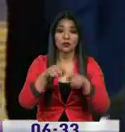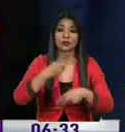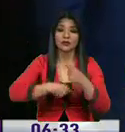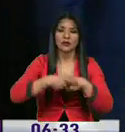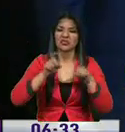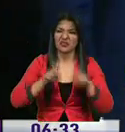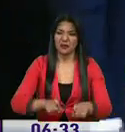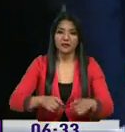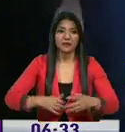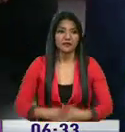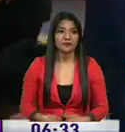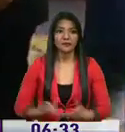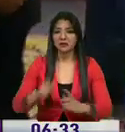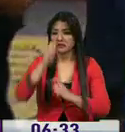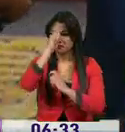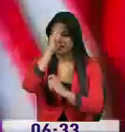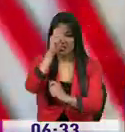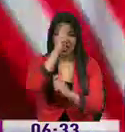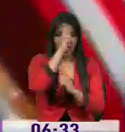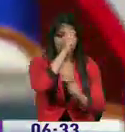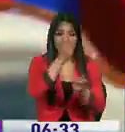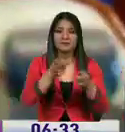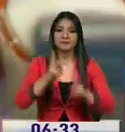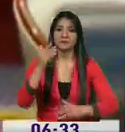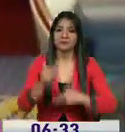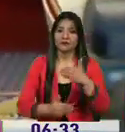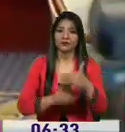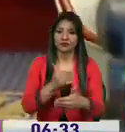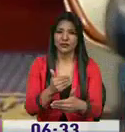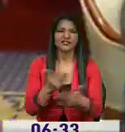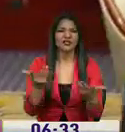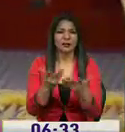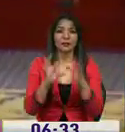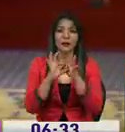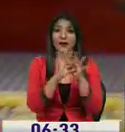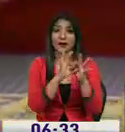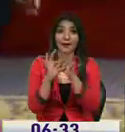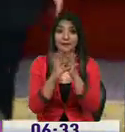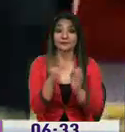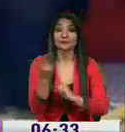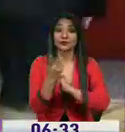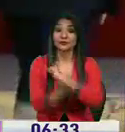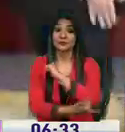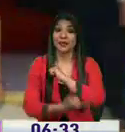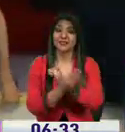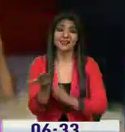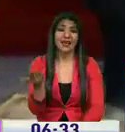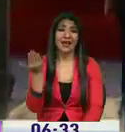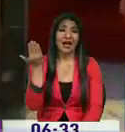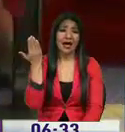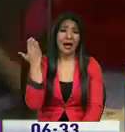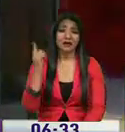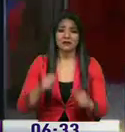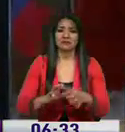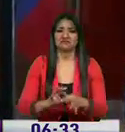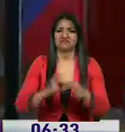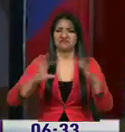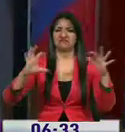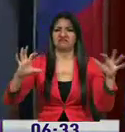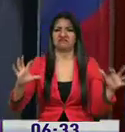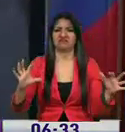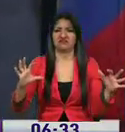No faltaron los halagos por otro paso más en el proceso de deshielo de relación entre dos naciones que estuvieron distanciadas bajo